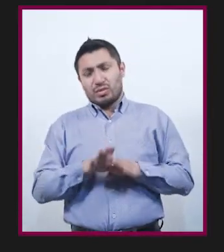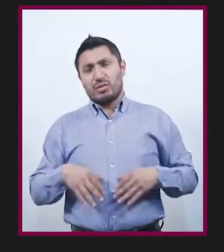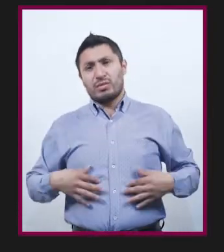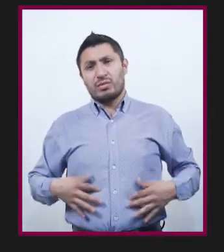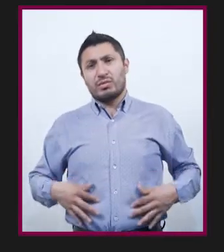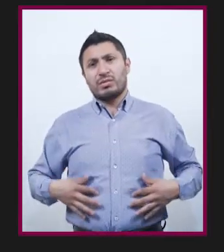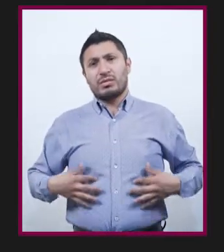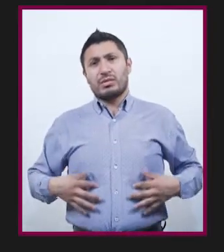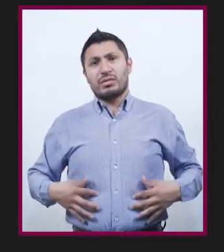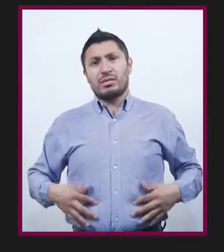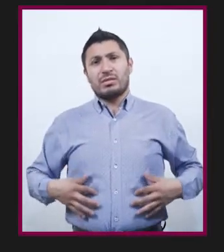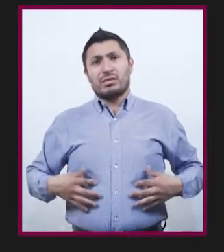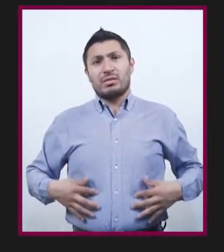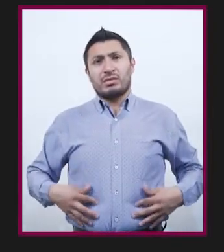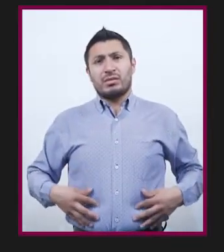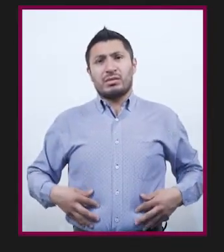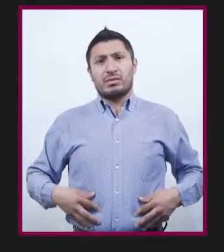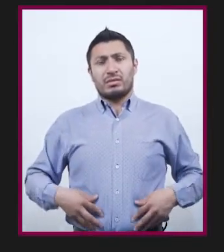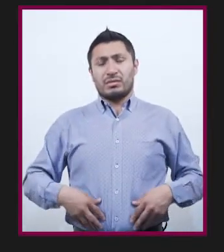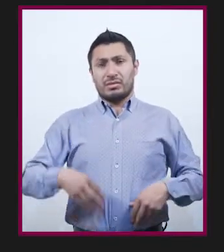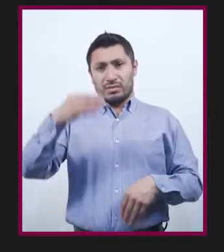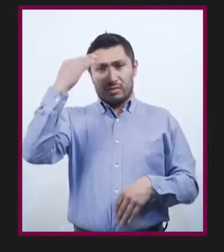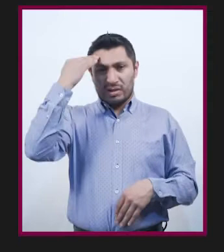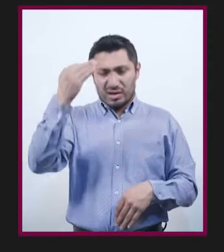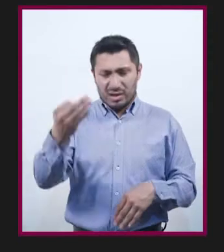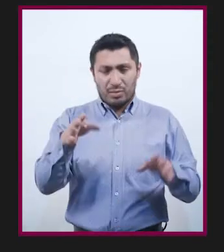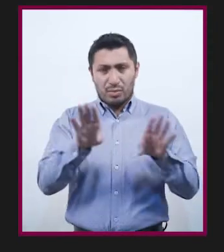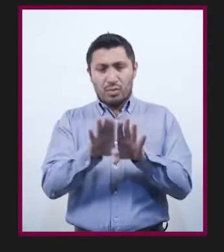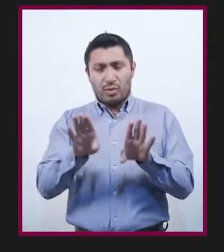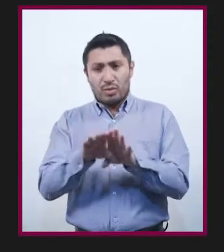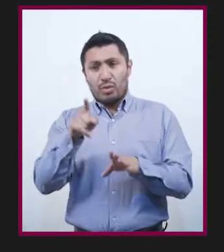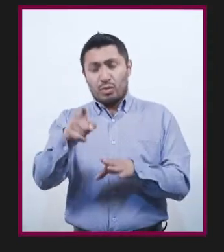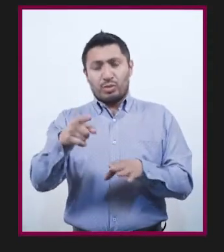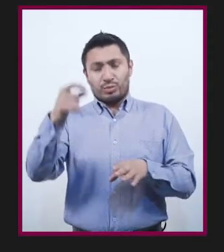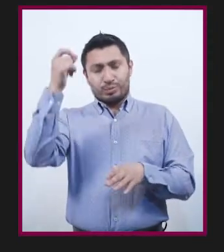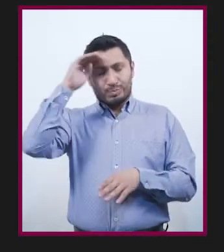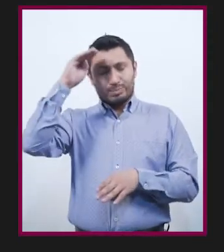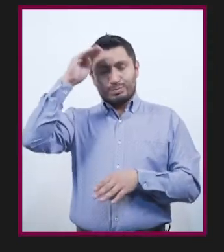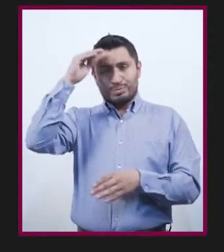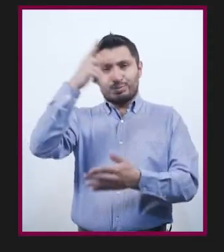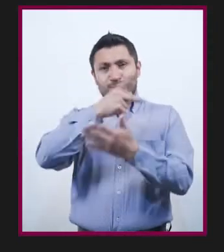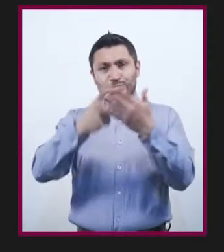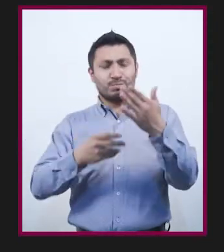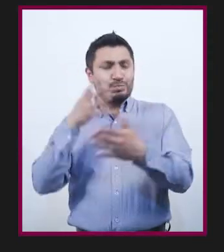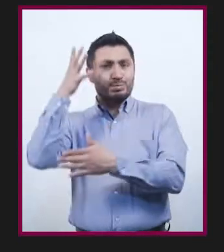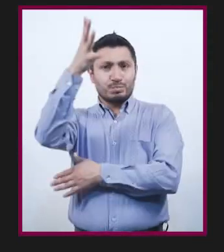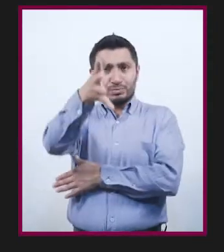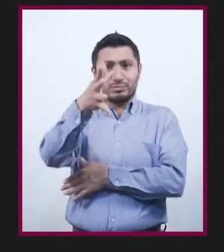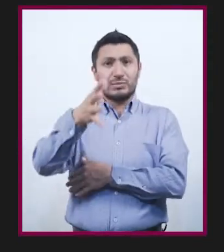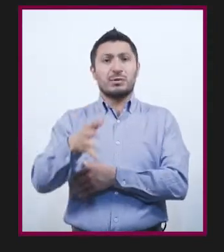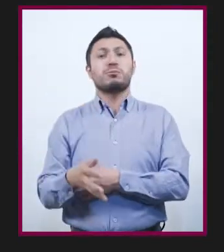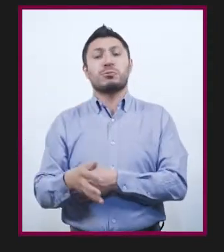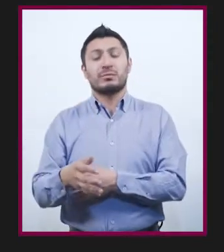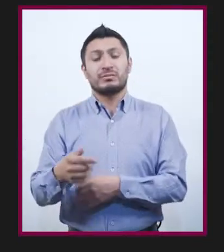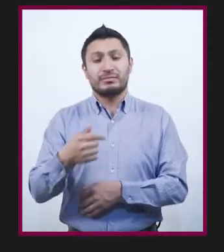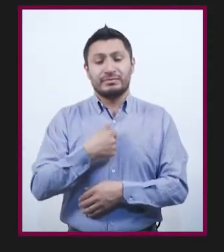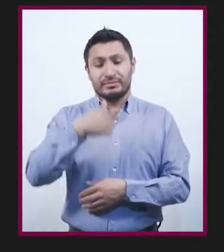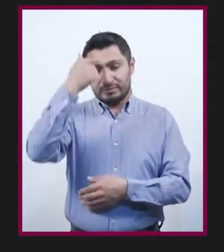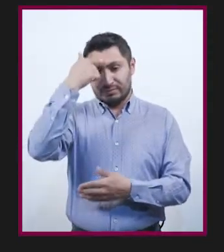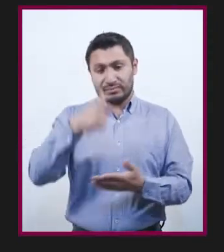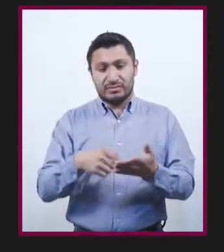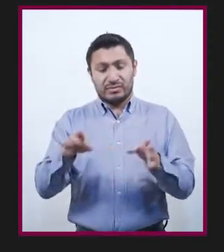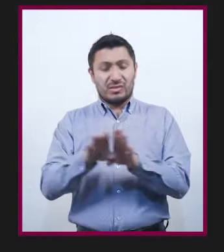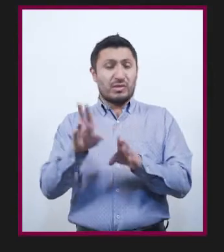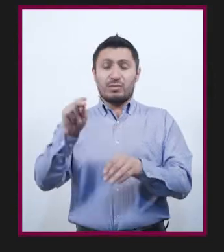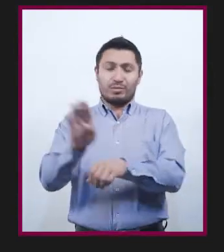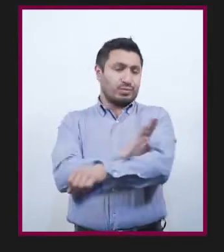que una desventaja de la juventud de ahora es que, bueno, esta juventud, una desventaja sería de que pues ya tienes como